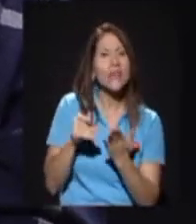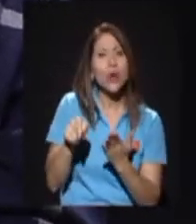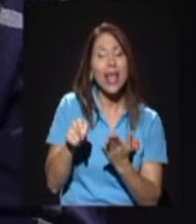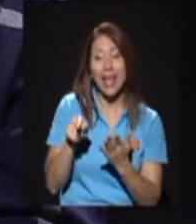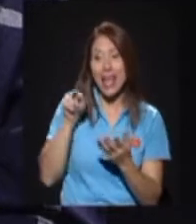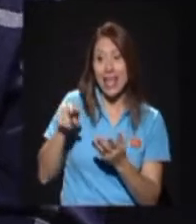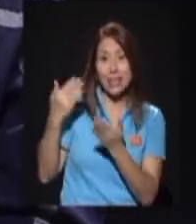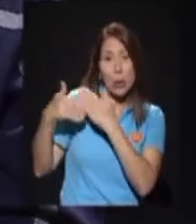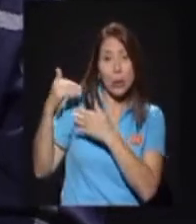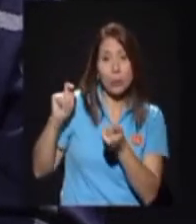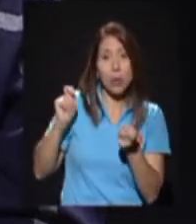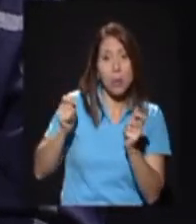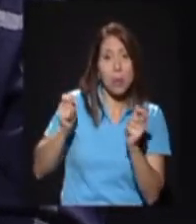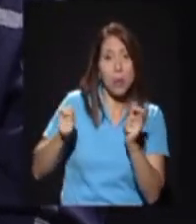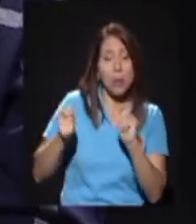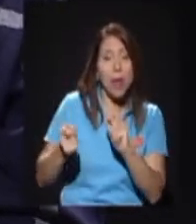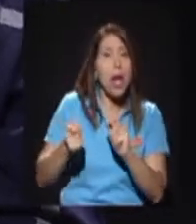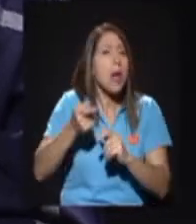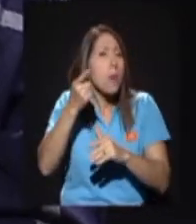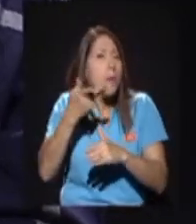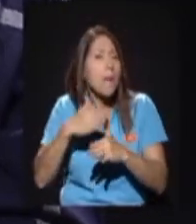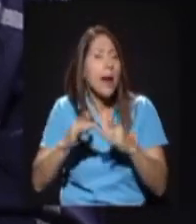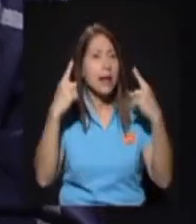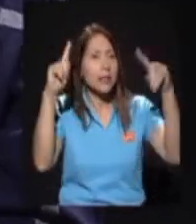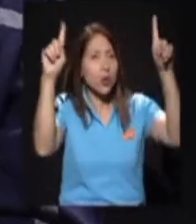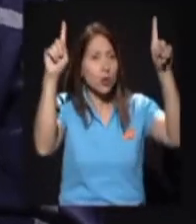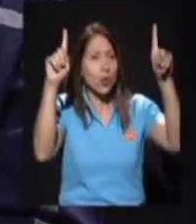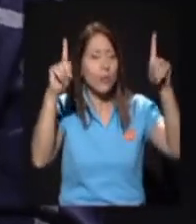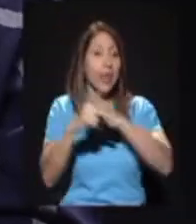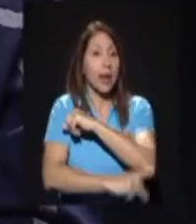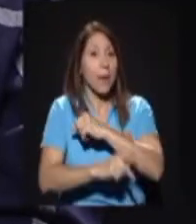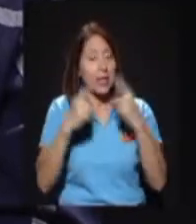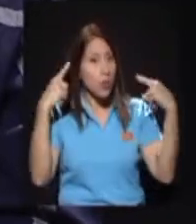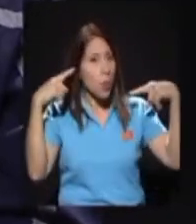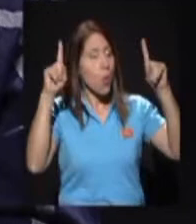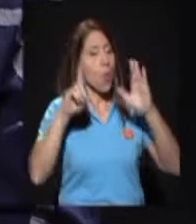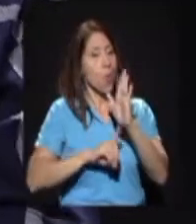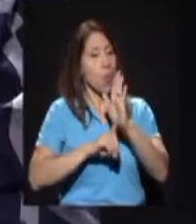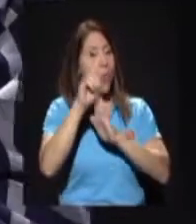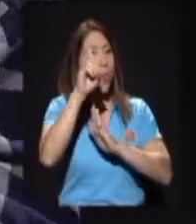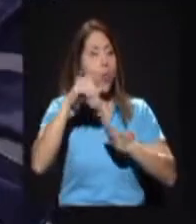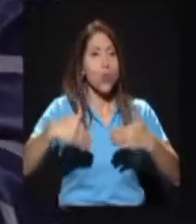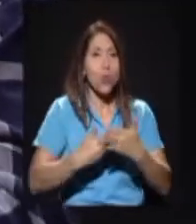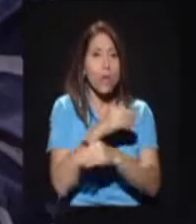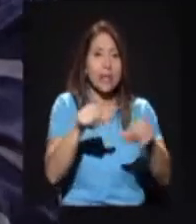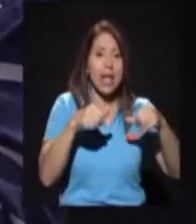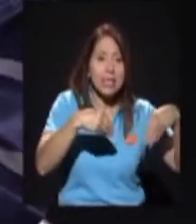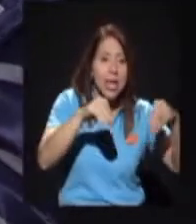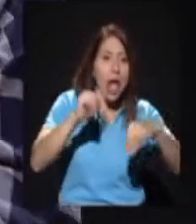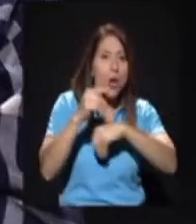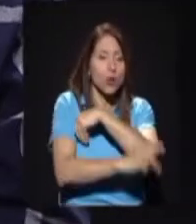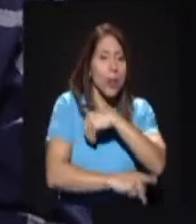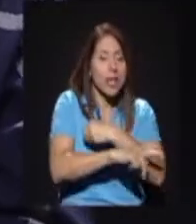ajuste fue parcialmente exitoso. O sea, el país logra desarrollar nuevos sectores exportadores, desarrolla el turismo, o sea, hay una